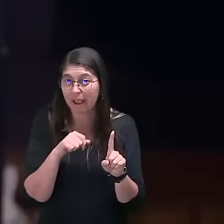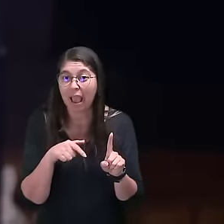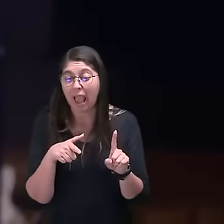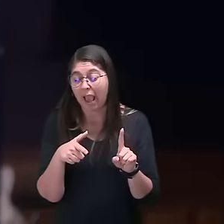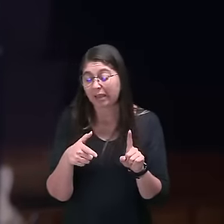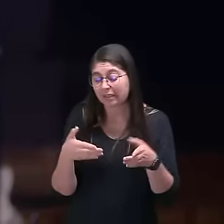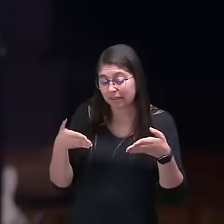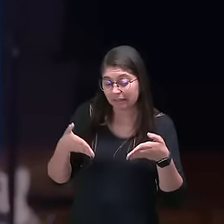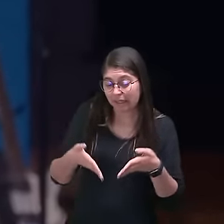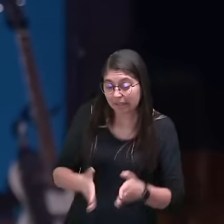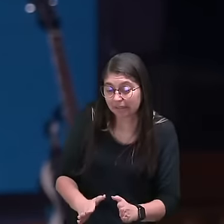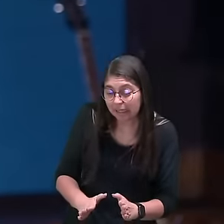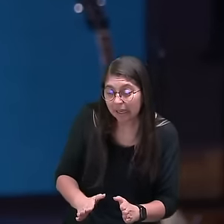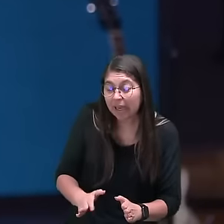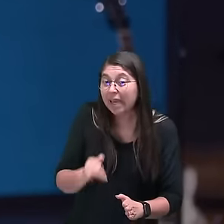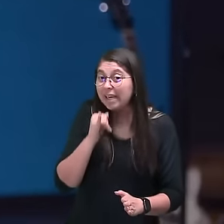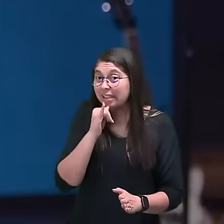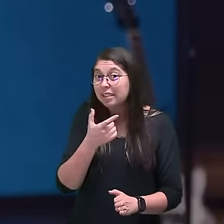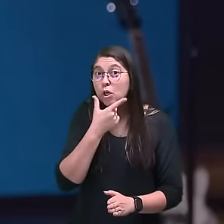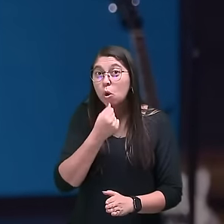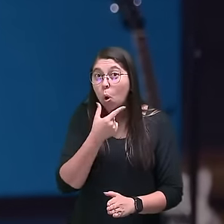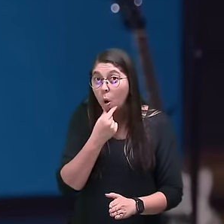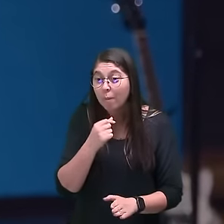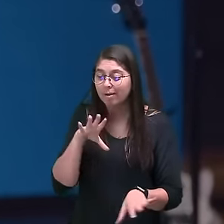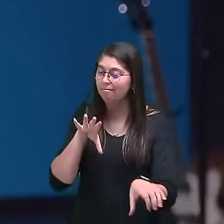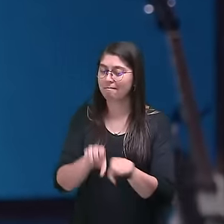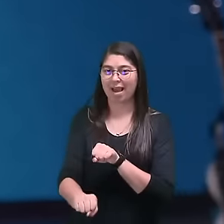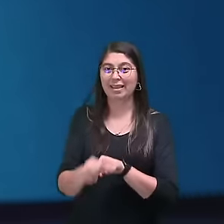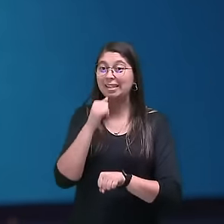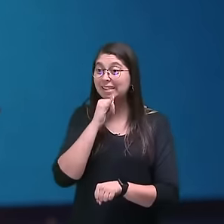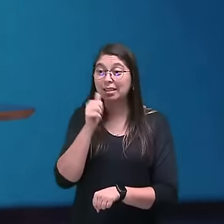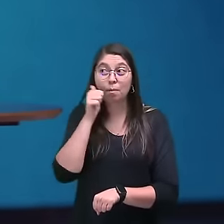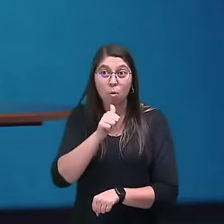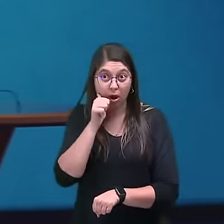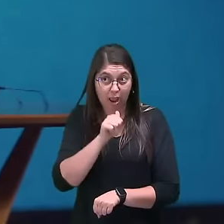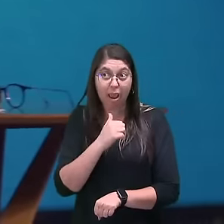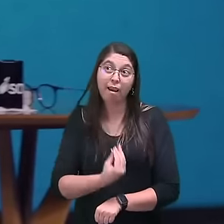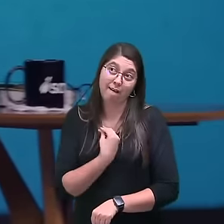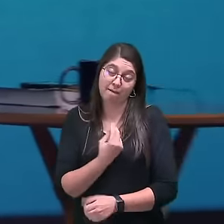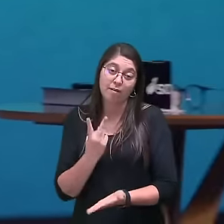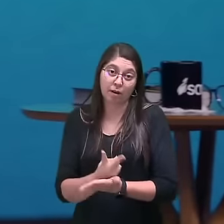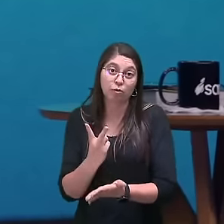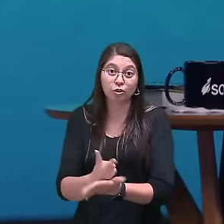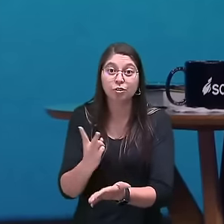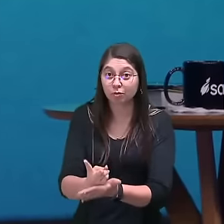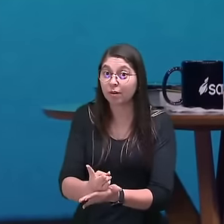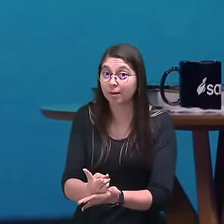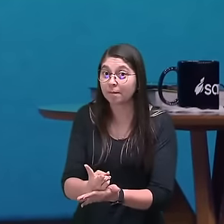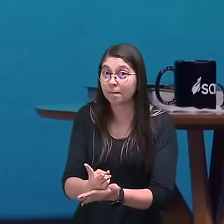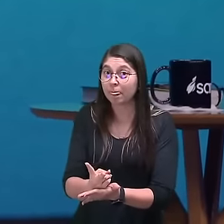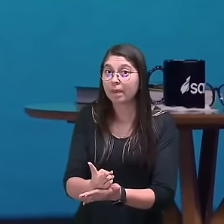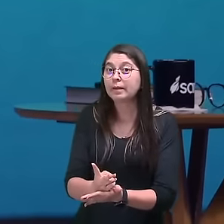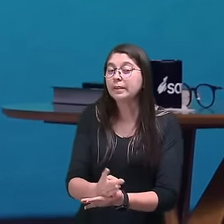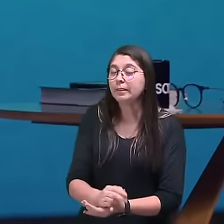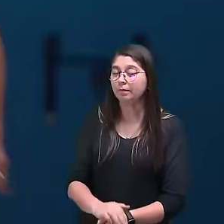a luz y la crianza que va a nacer. Una partera es una facilitadora de